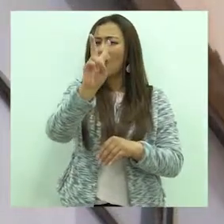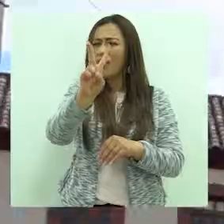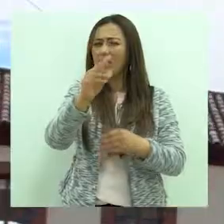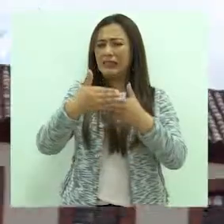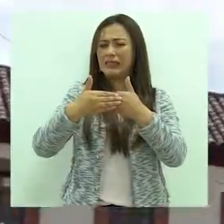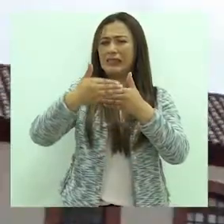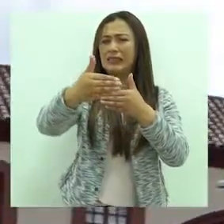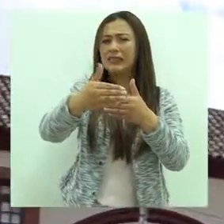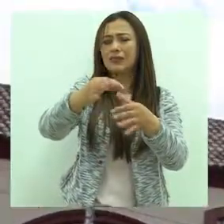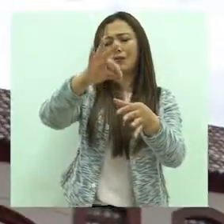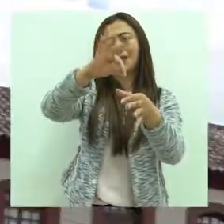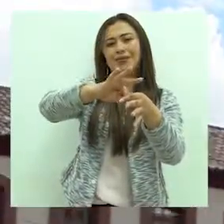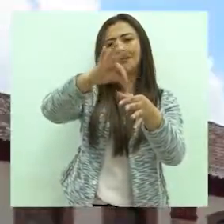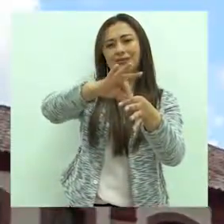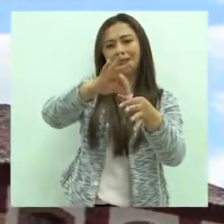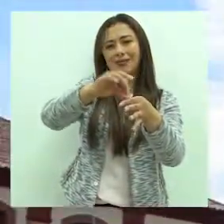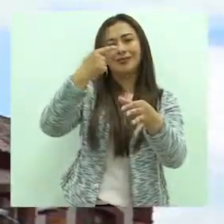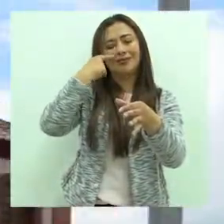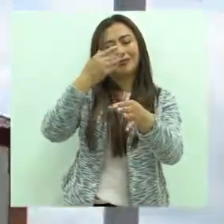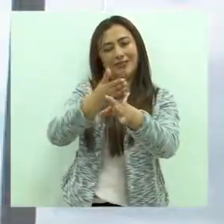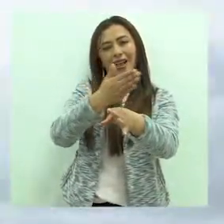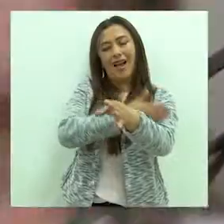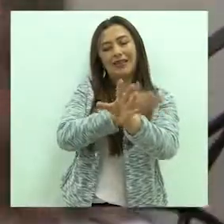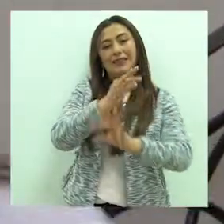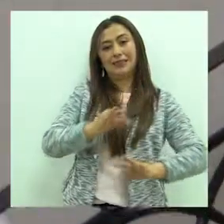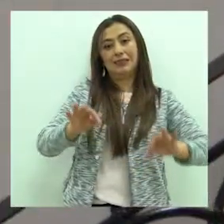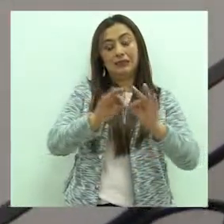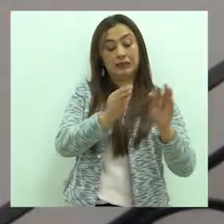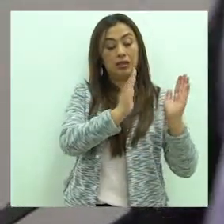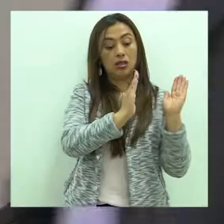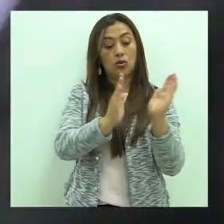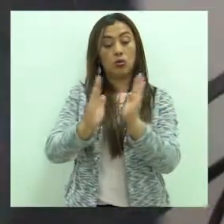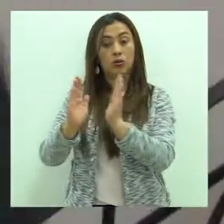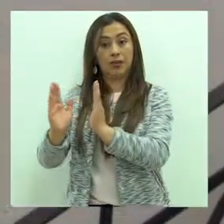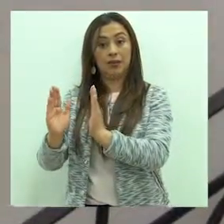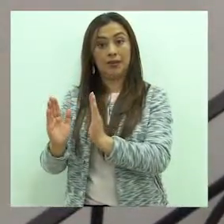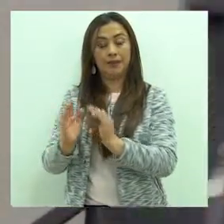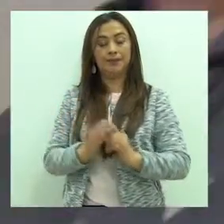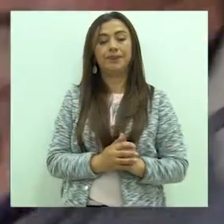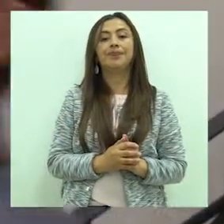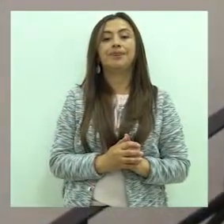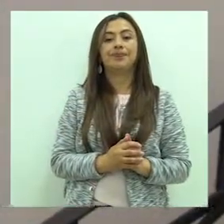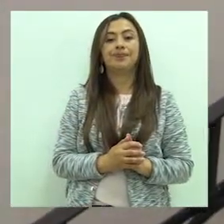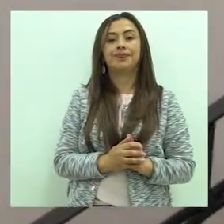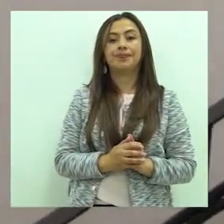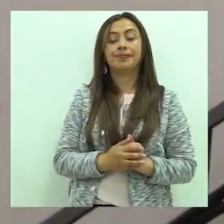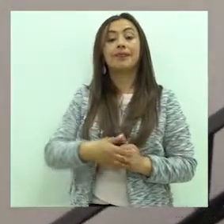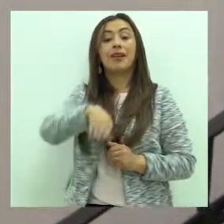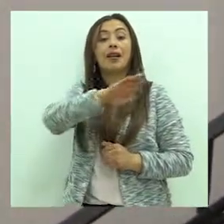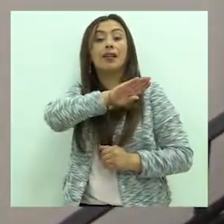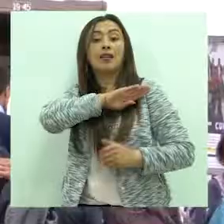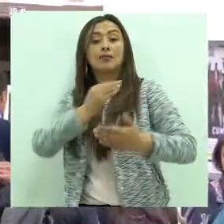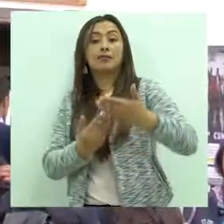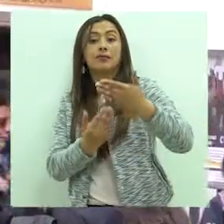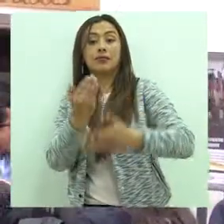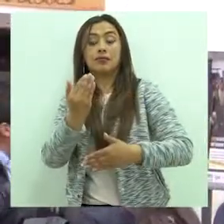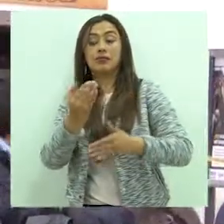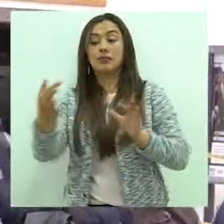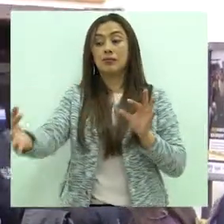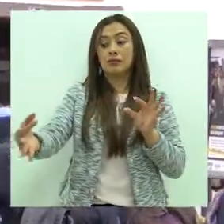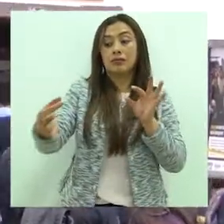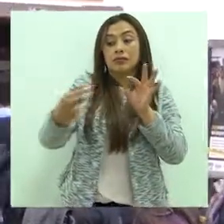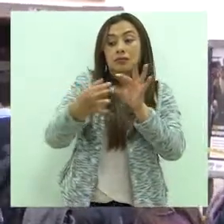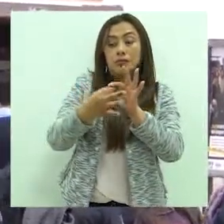que se presentan este año en nuestro país y queriendo hacer una entrega final de empalme a las